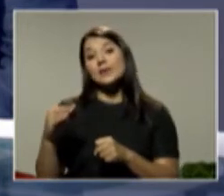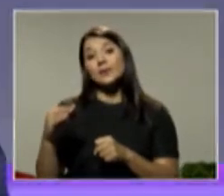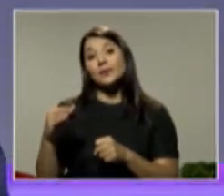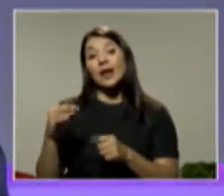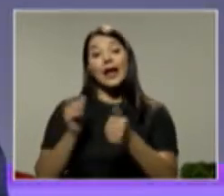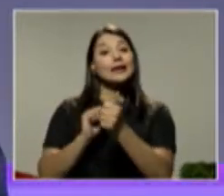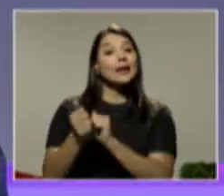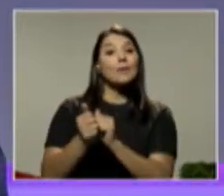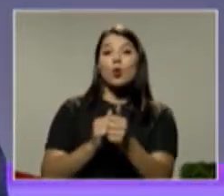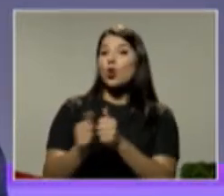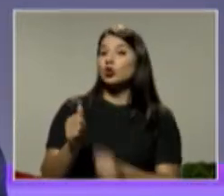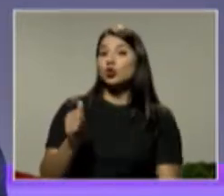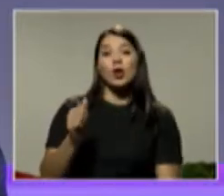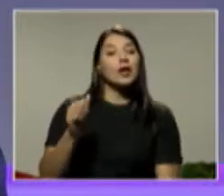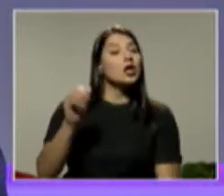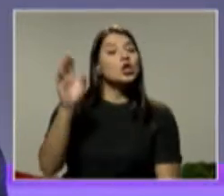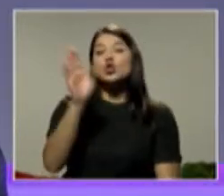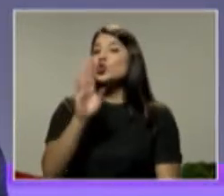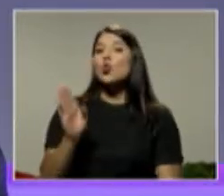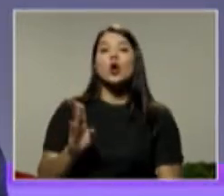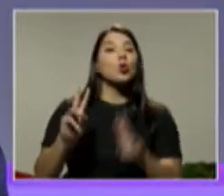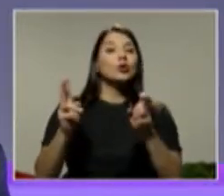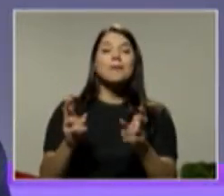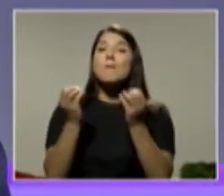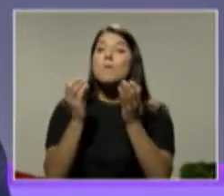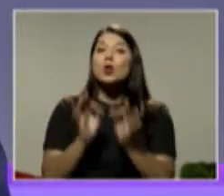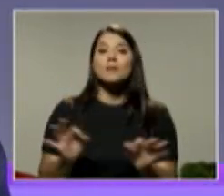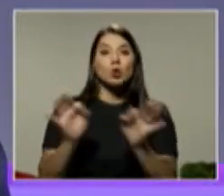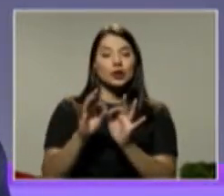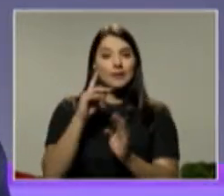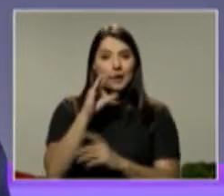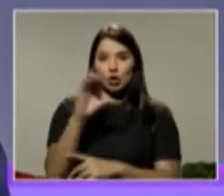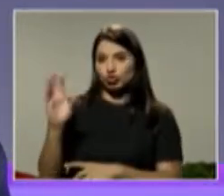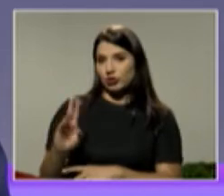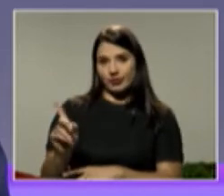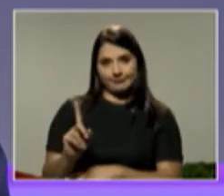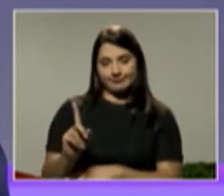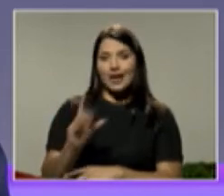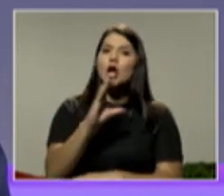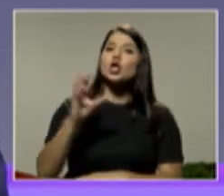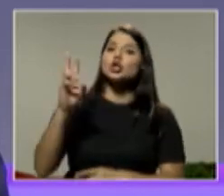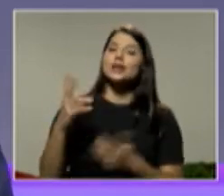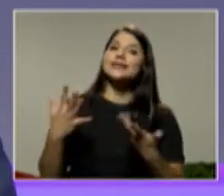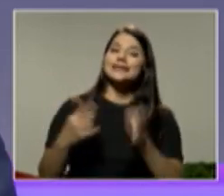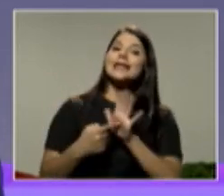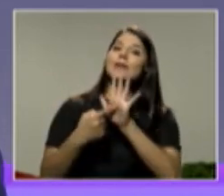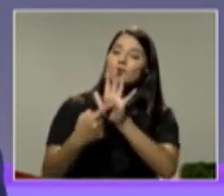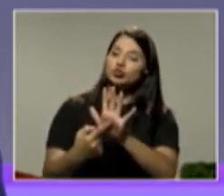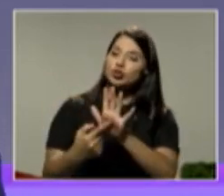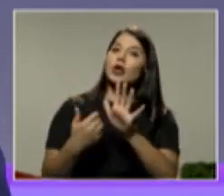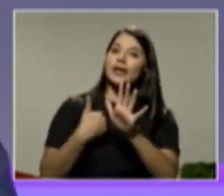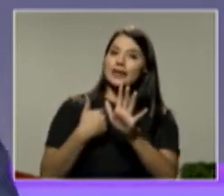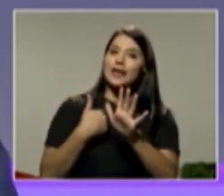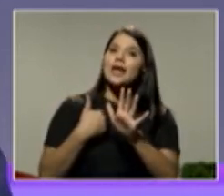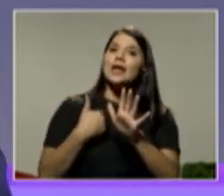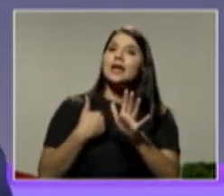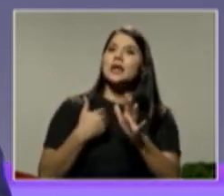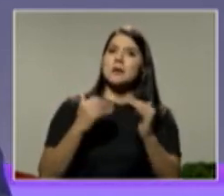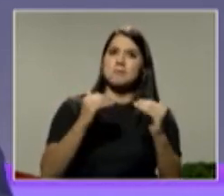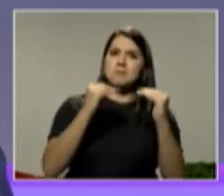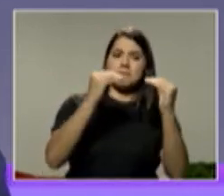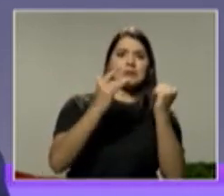el deporte nunca ha sido una prioridad para el país. Costa Rica ha demostrado tener un gran nivel en